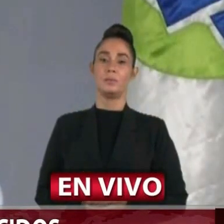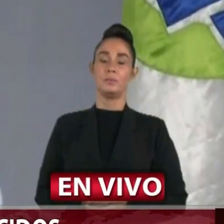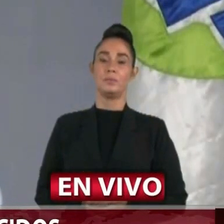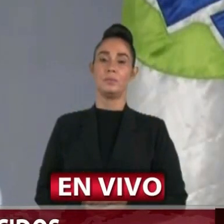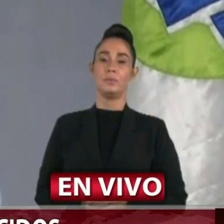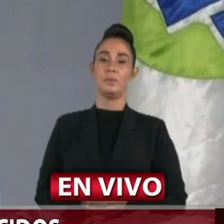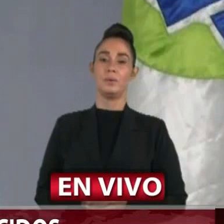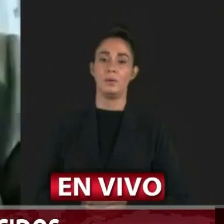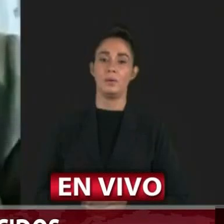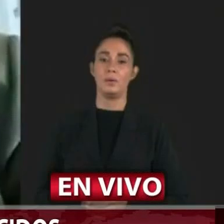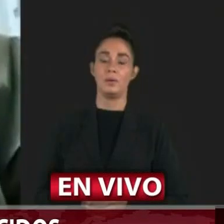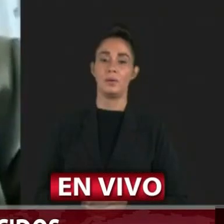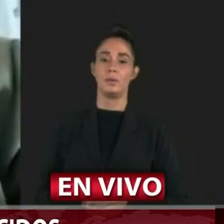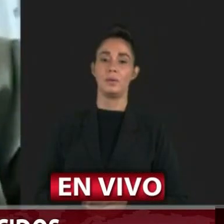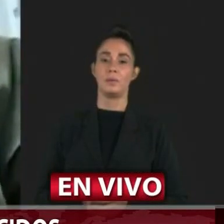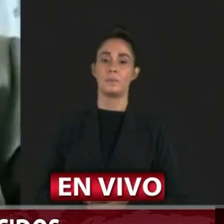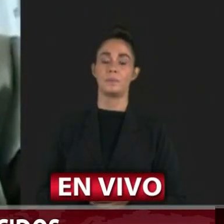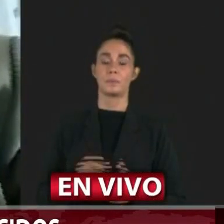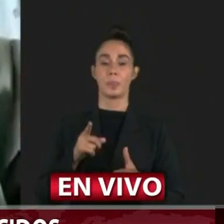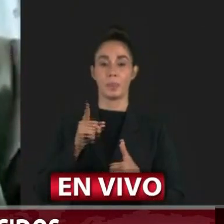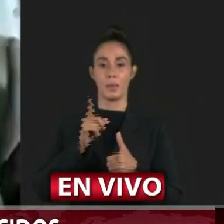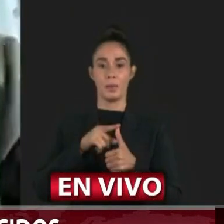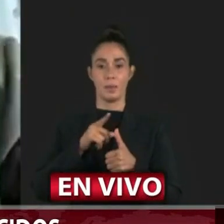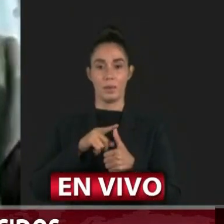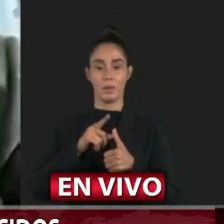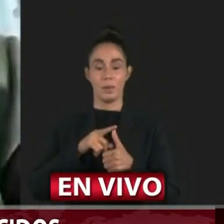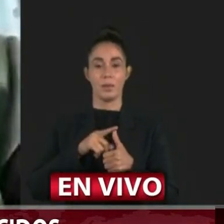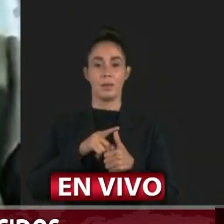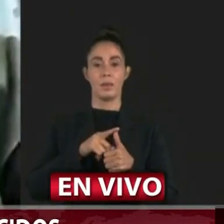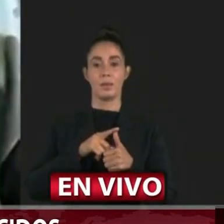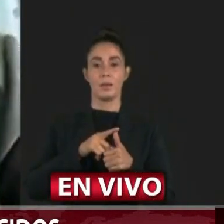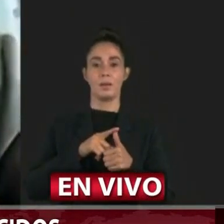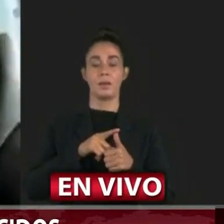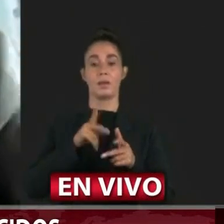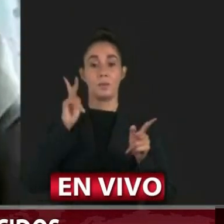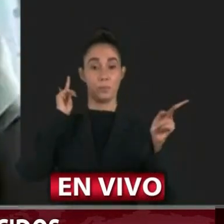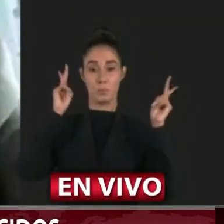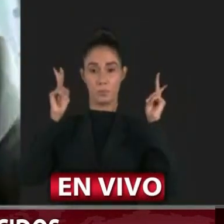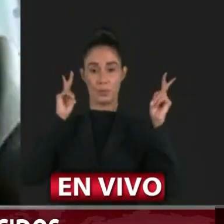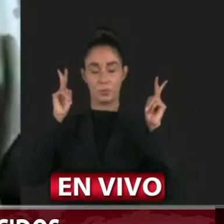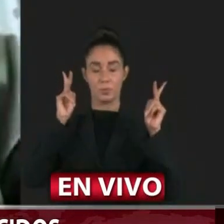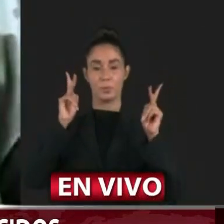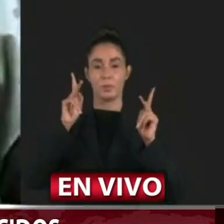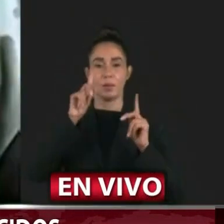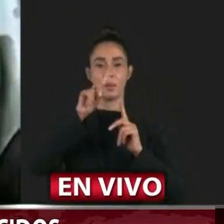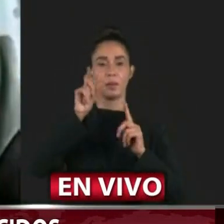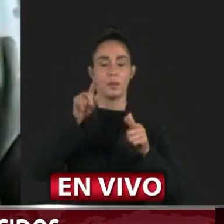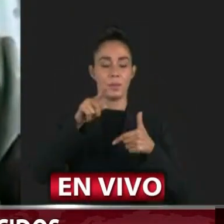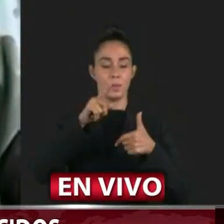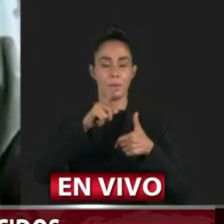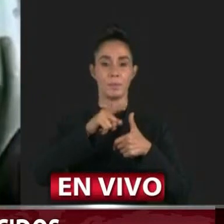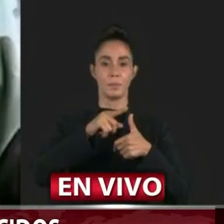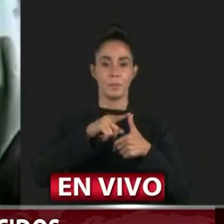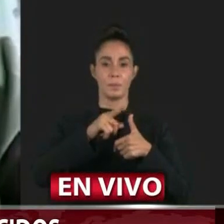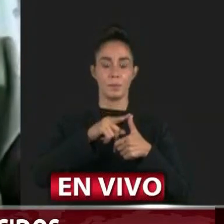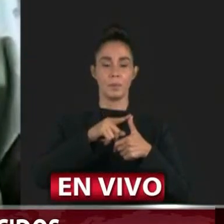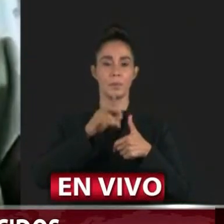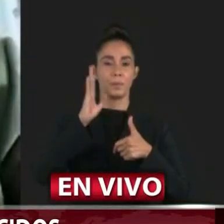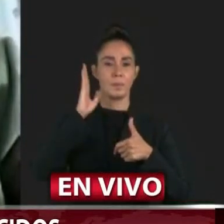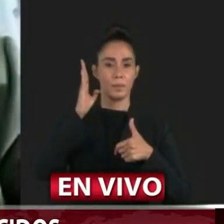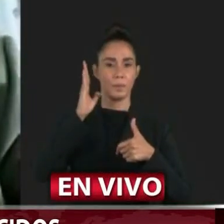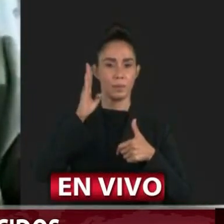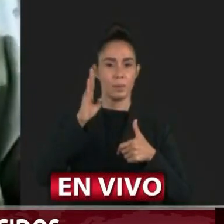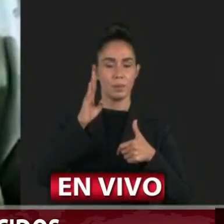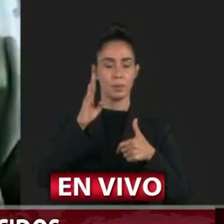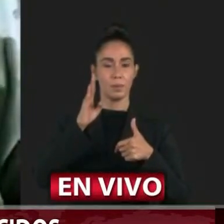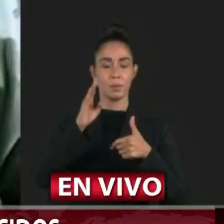Canal 12, desde Sosúa, y 32 para toda la parte oeste de la provincia de Puerto Plata. Mi pregunta se basa, ministro, y nos vamos a circunscribir